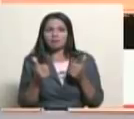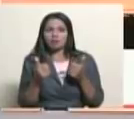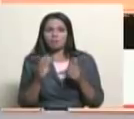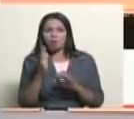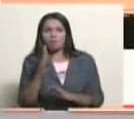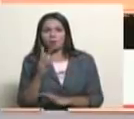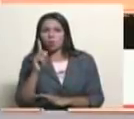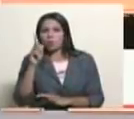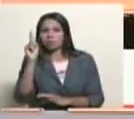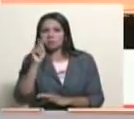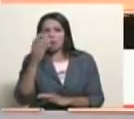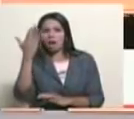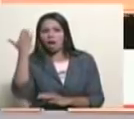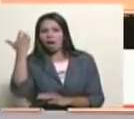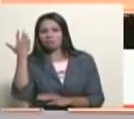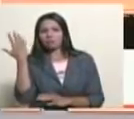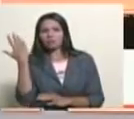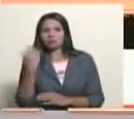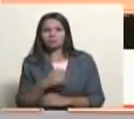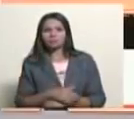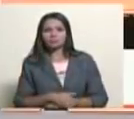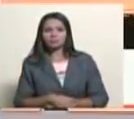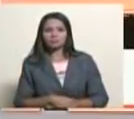una semana atrás.